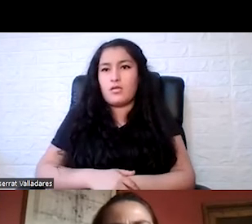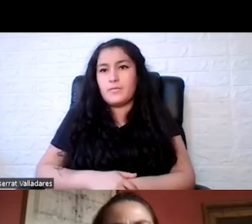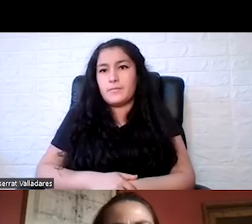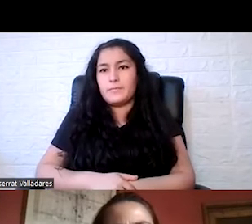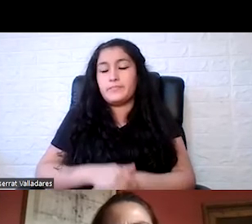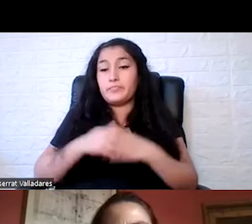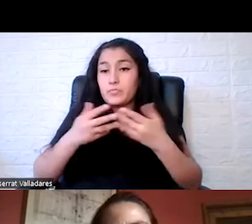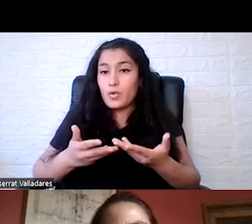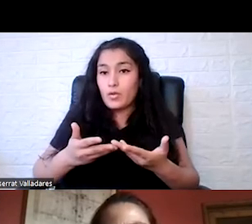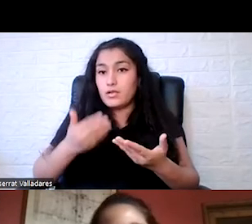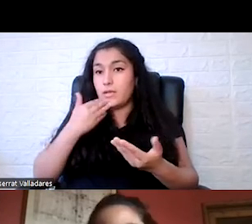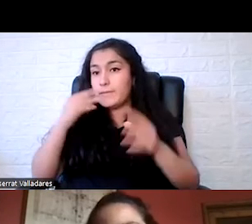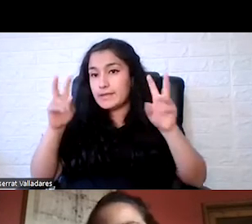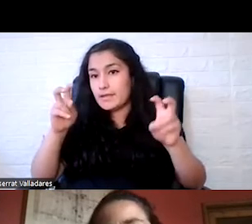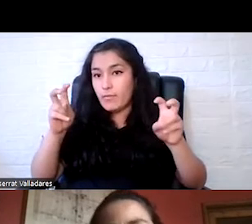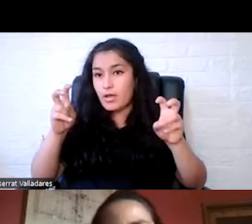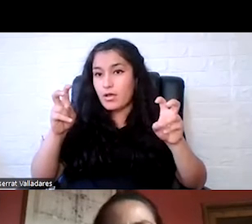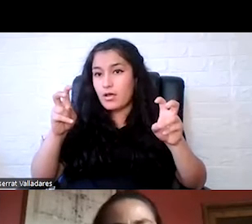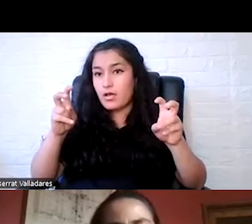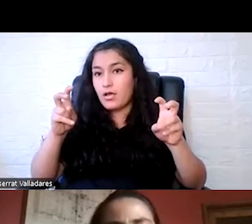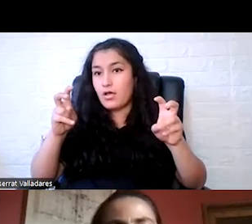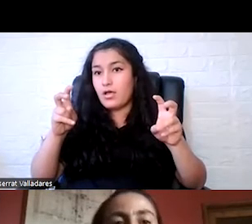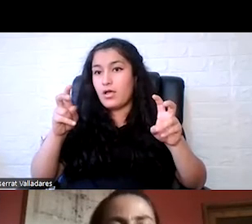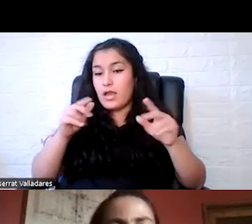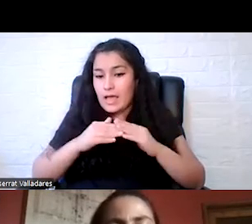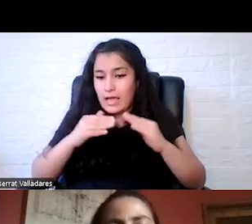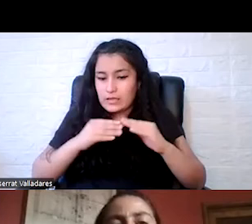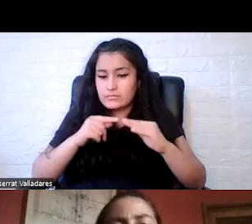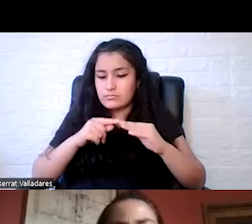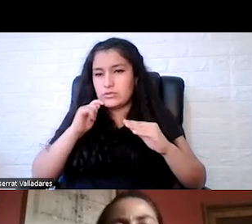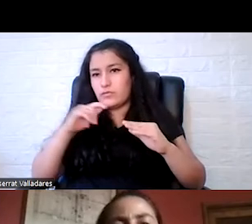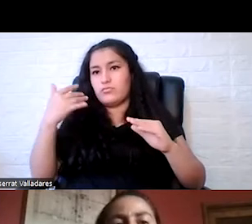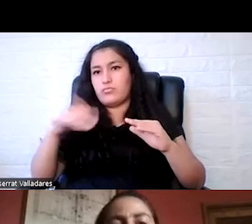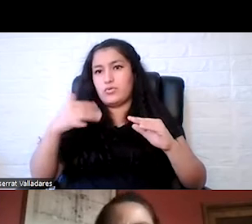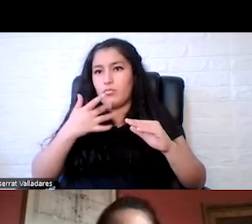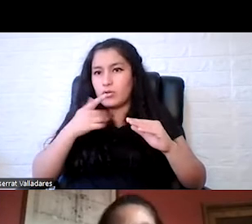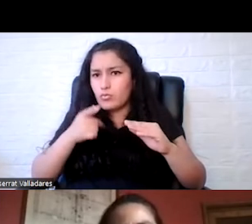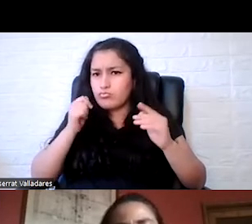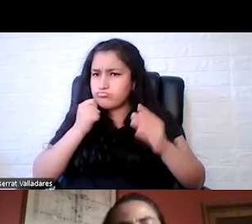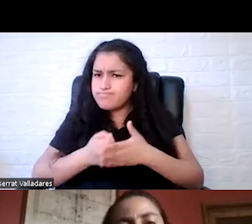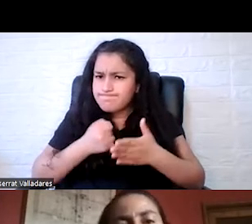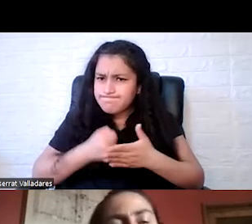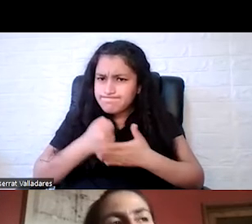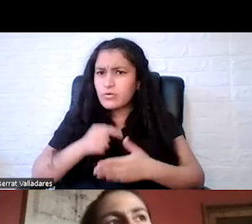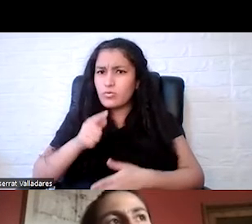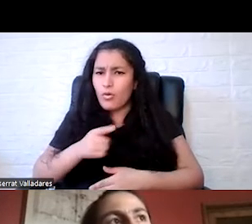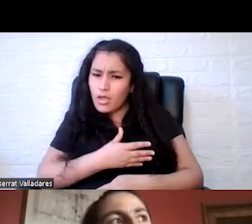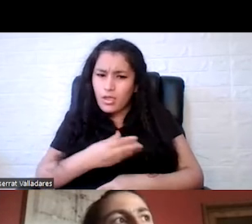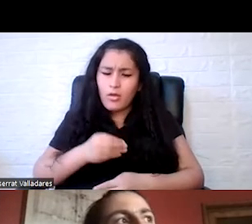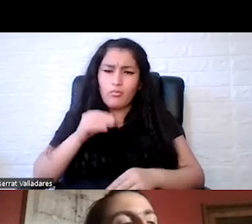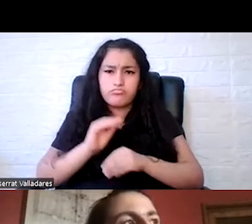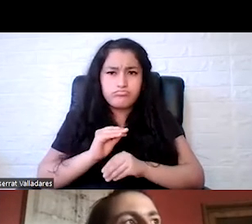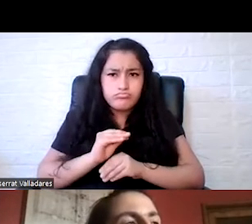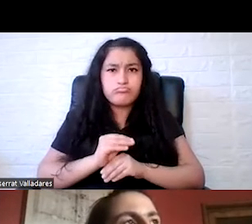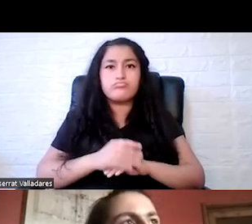el tema de la casa tiene. Es crucial en el fondo, es el lugar que tú has levantado con tu esfuerzo, donde has criado tus hijos. Y en